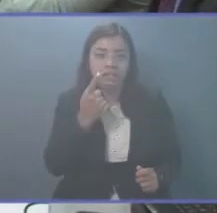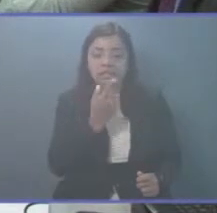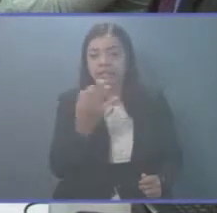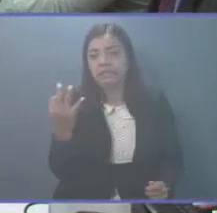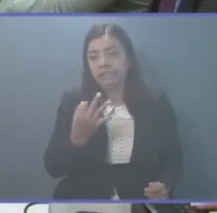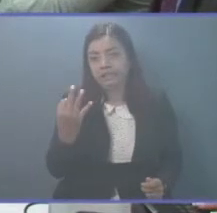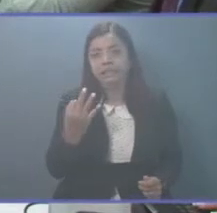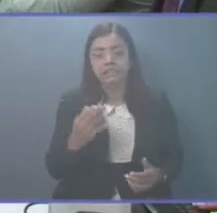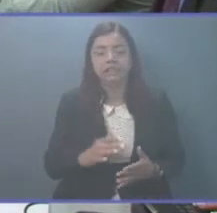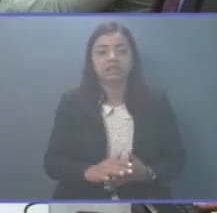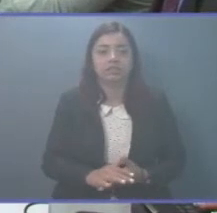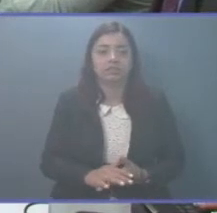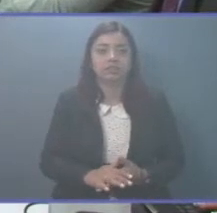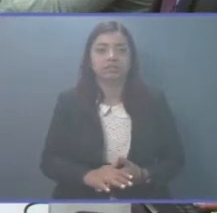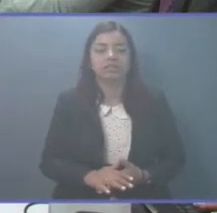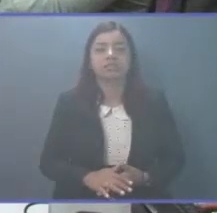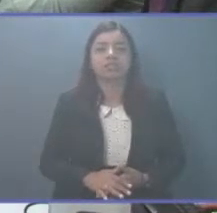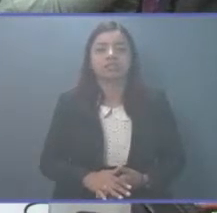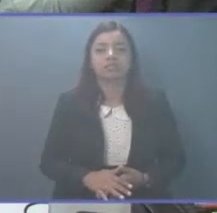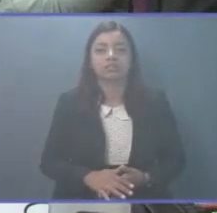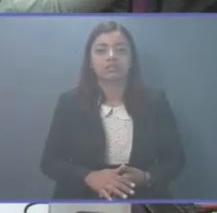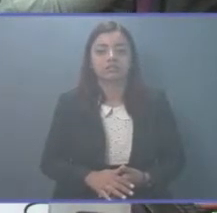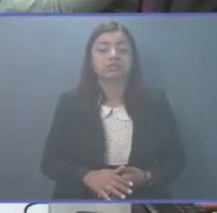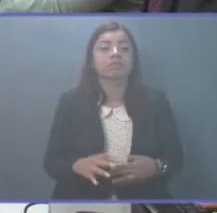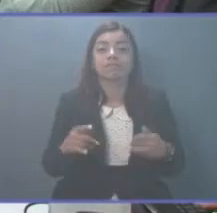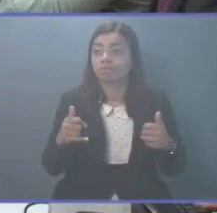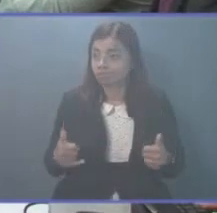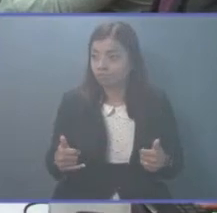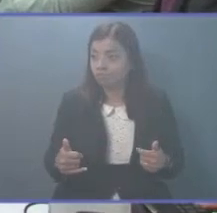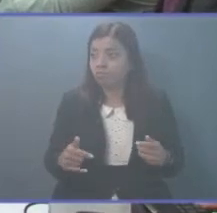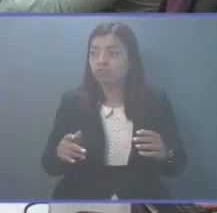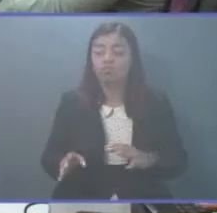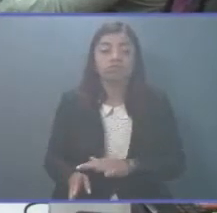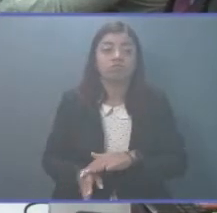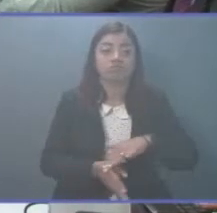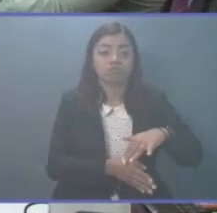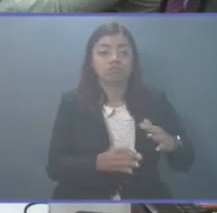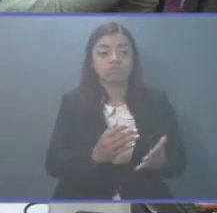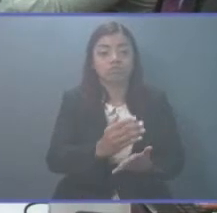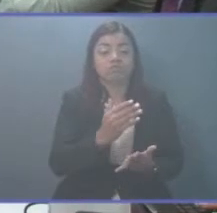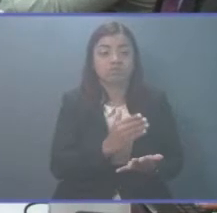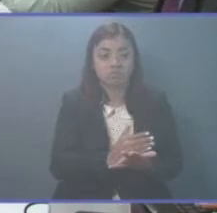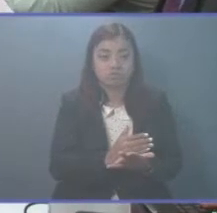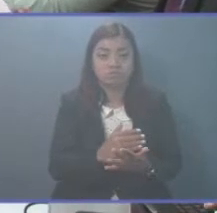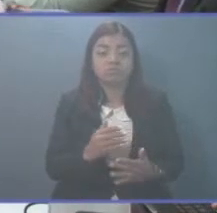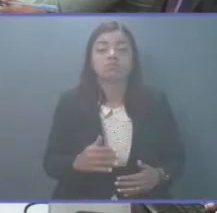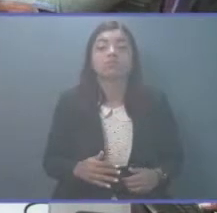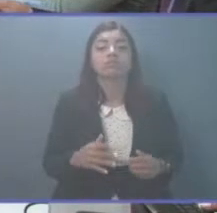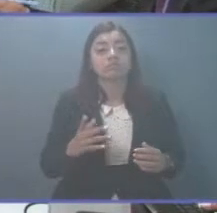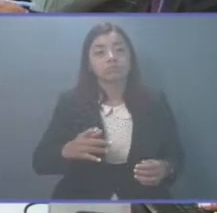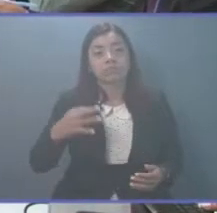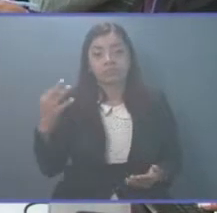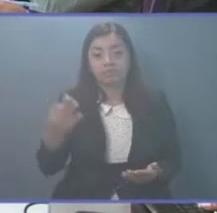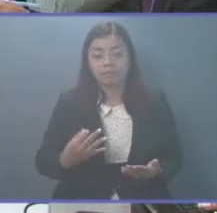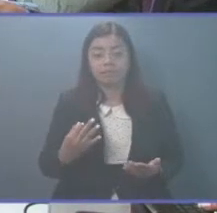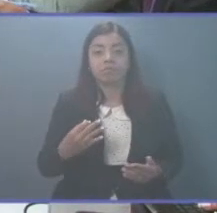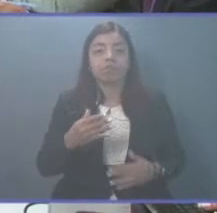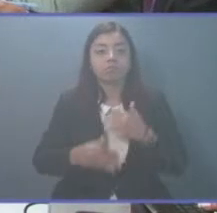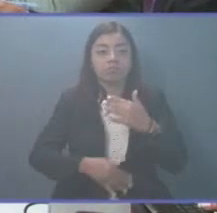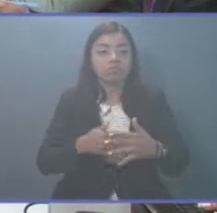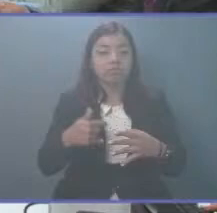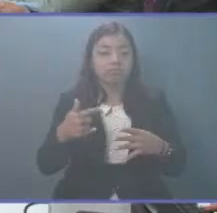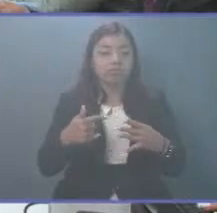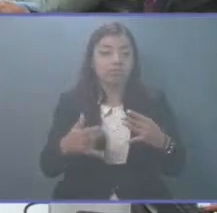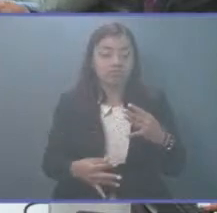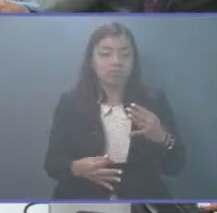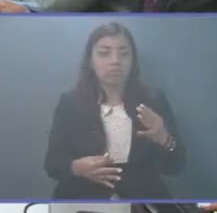tomar anticipadas. Bien, leo el primer inciso. Deberá recibirse de manera anticipada